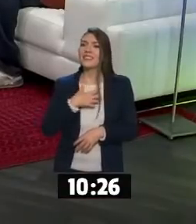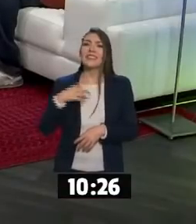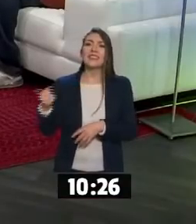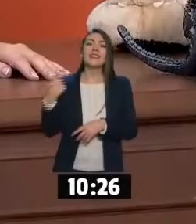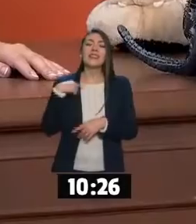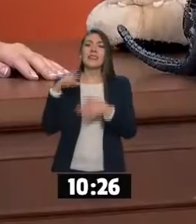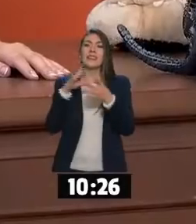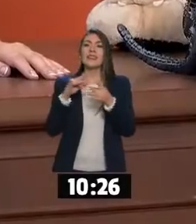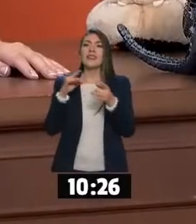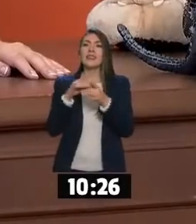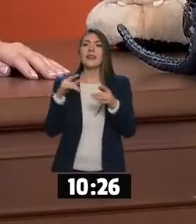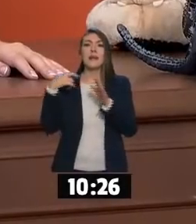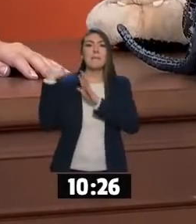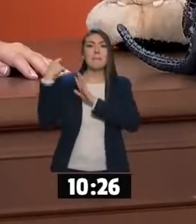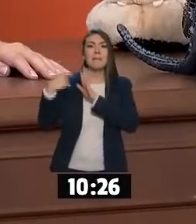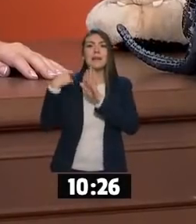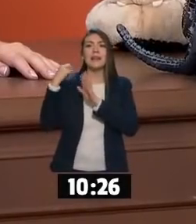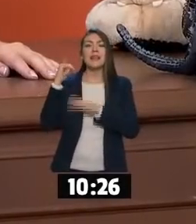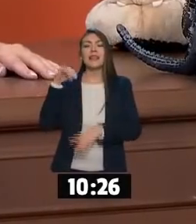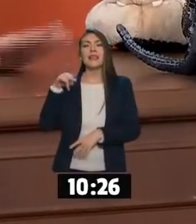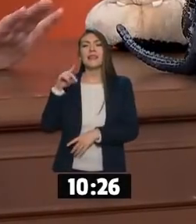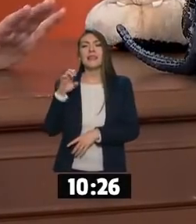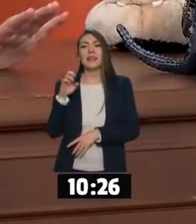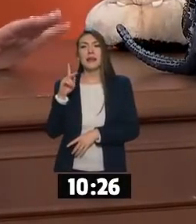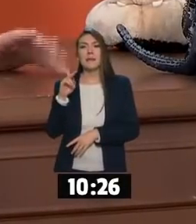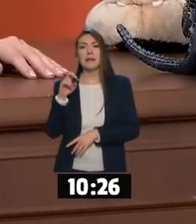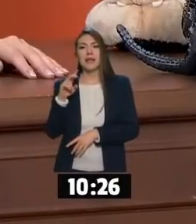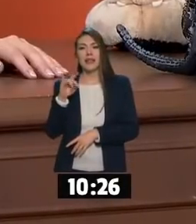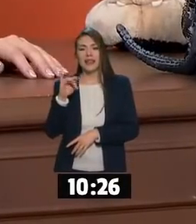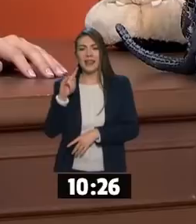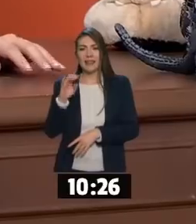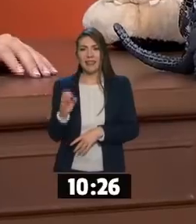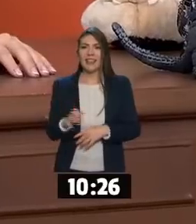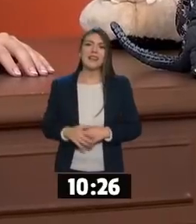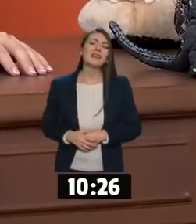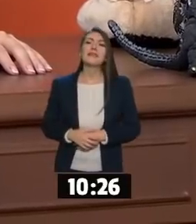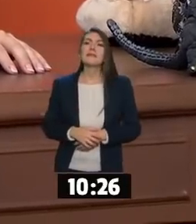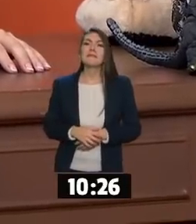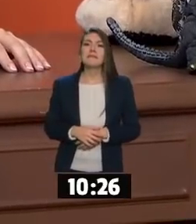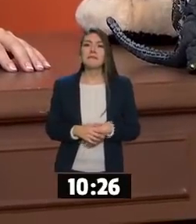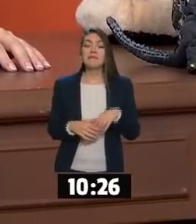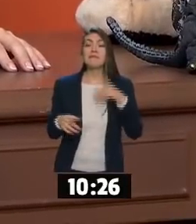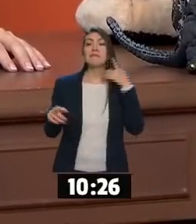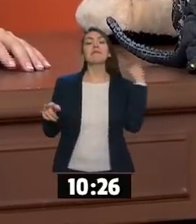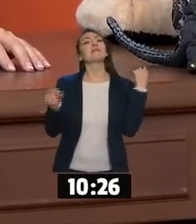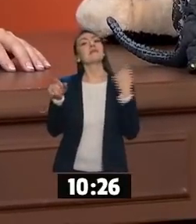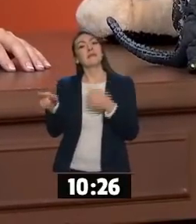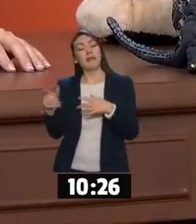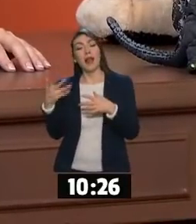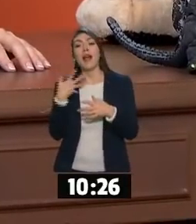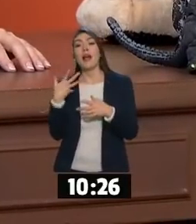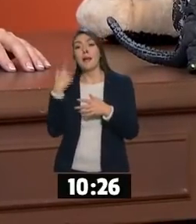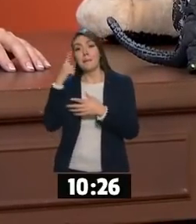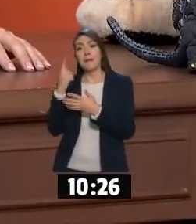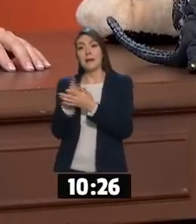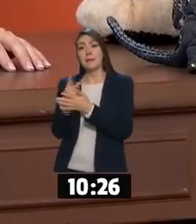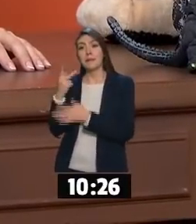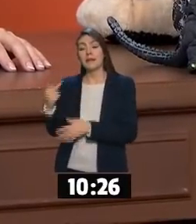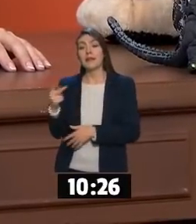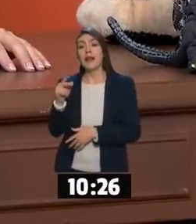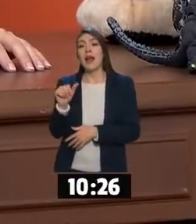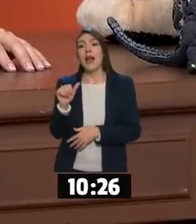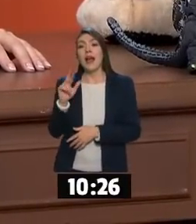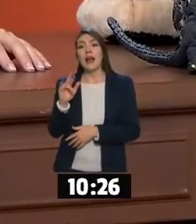película Independiente. Ok, está así, como que chido. Estuvo nominada para la Ariel a Mejor